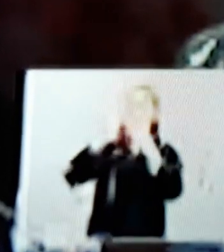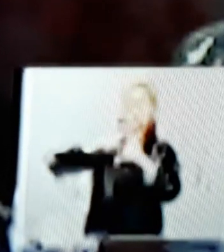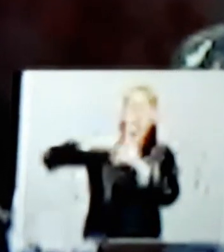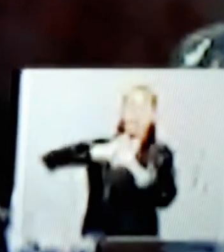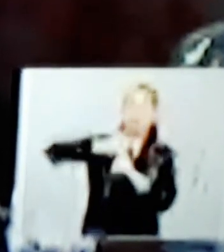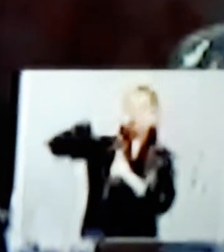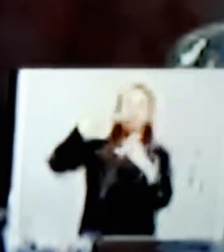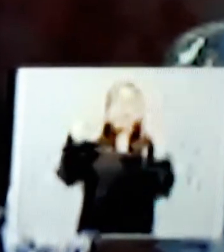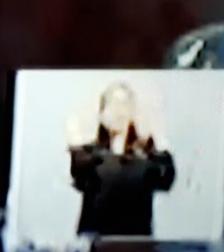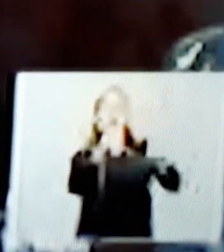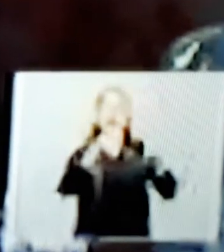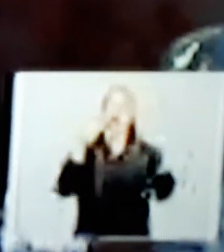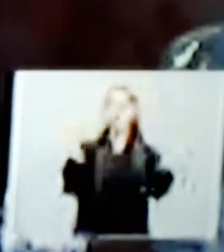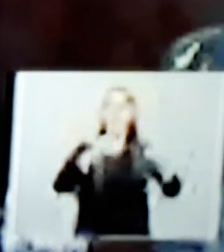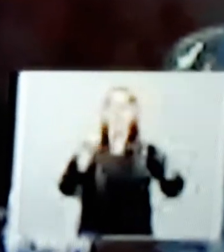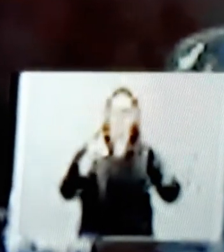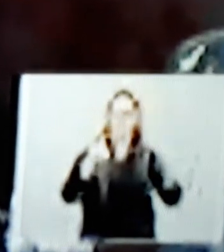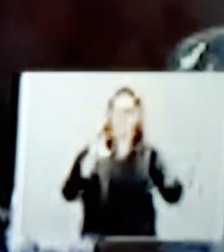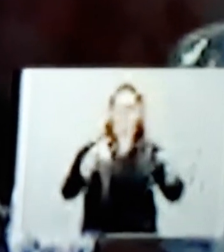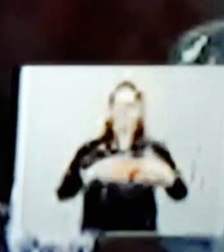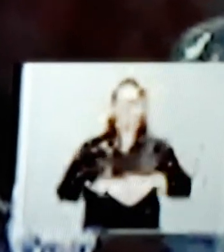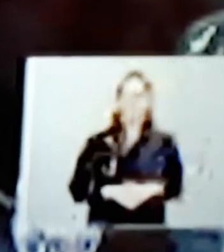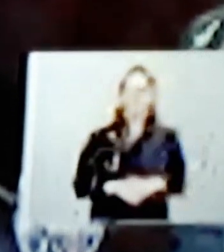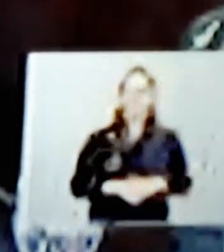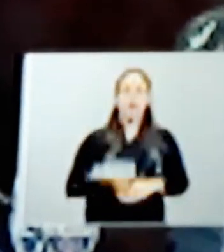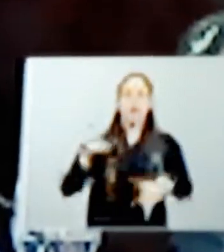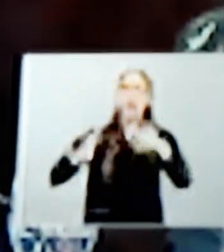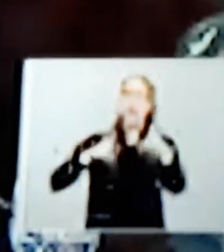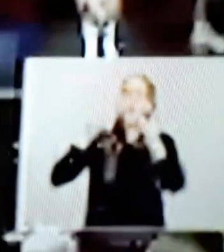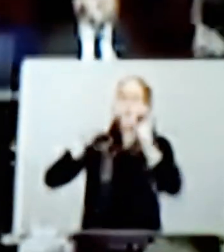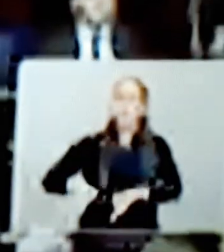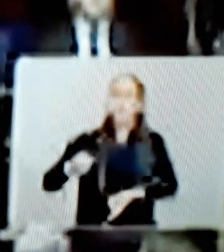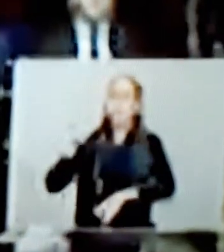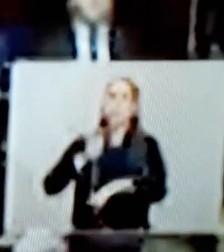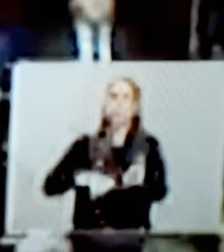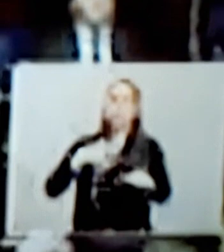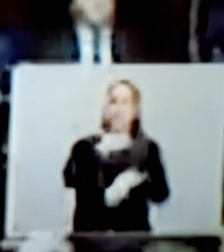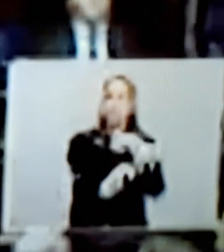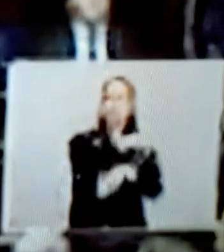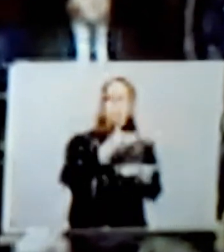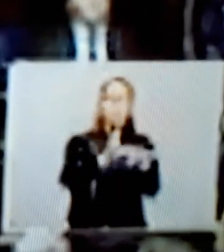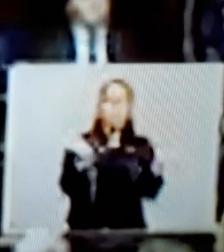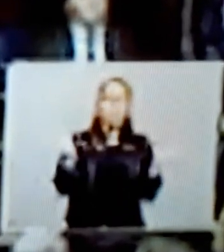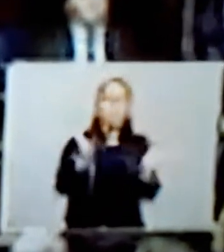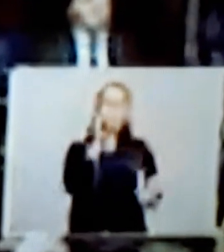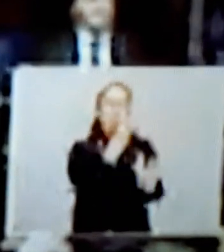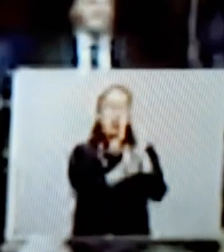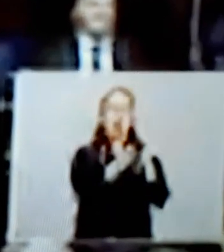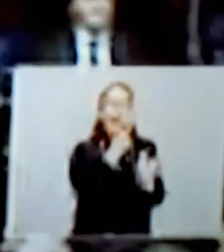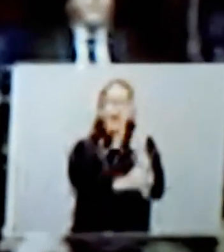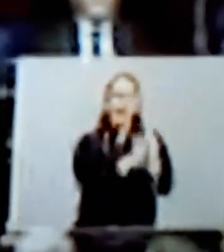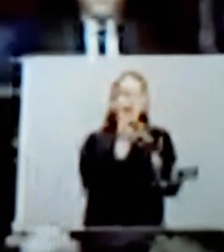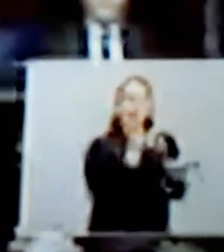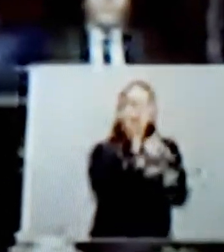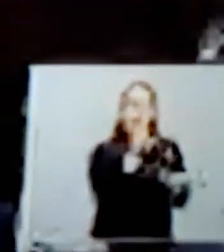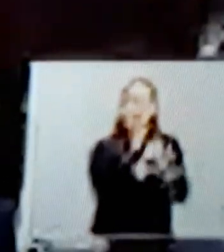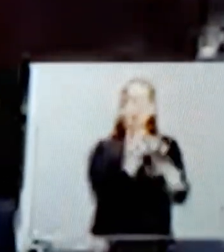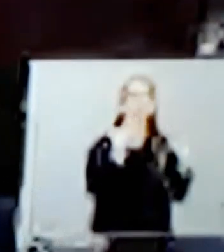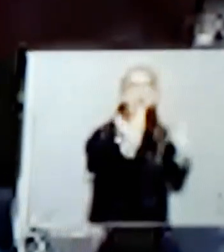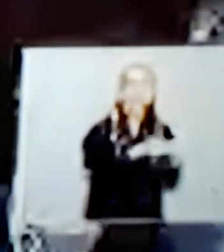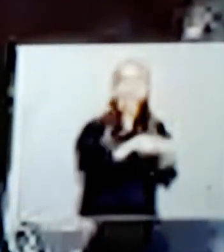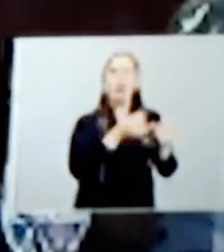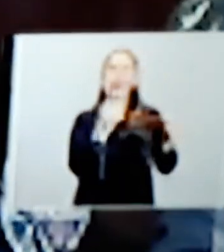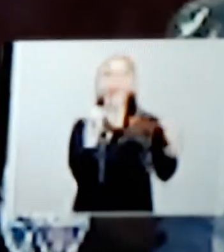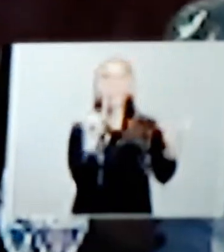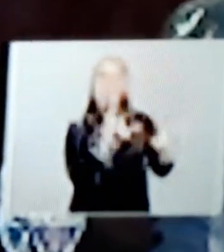global. Se escucharon cuestionamientos al carácter público y gratuito de educación y salud,